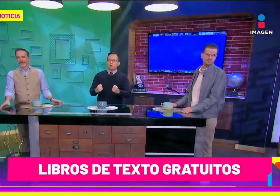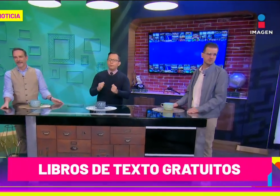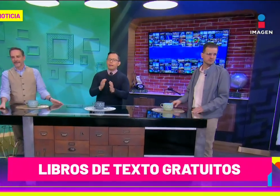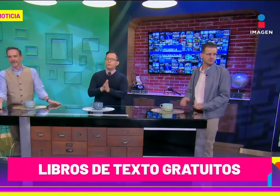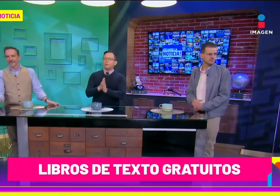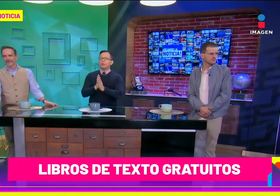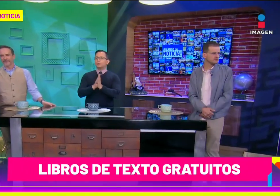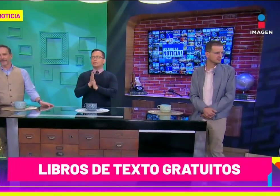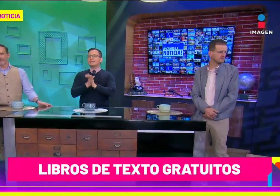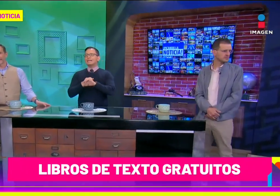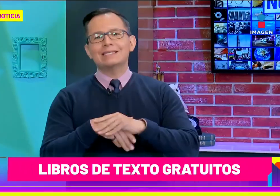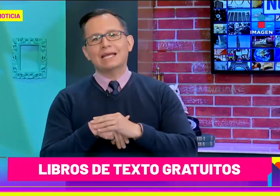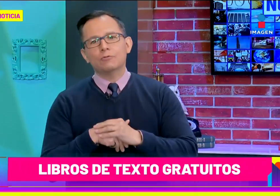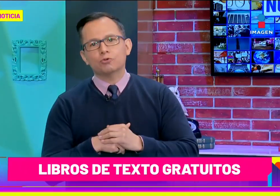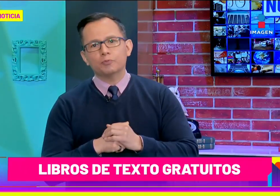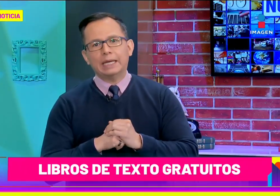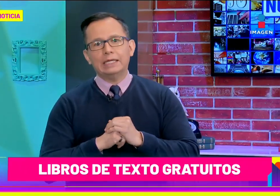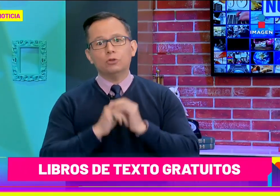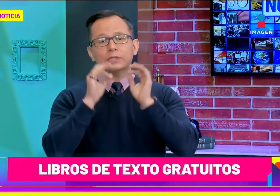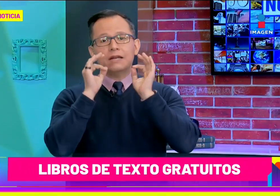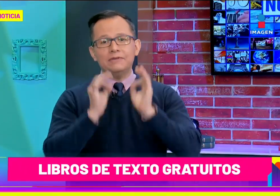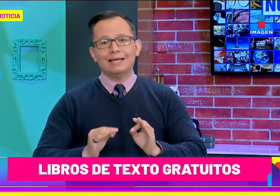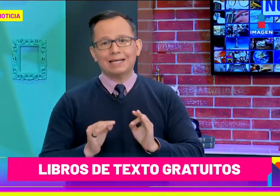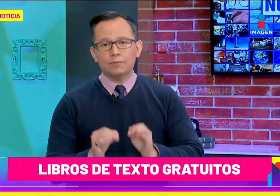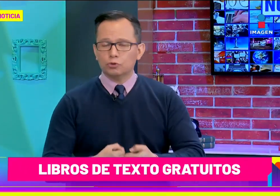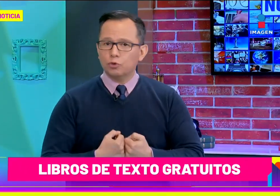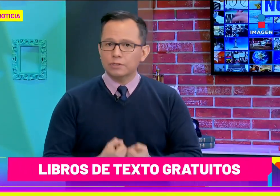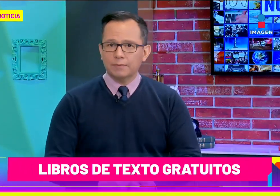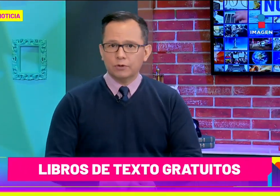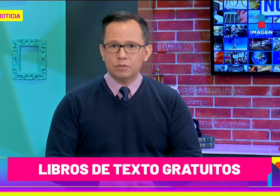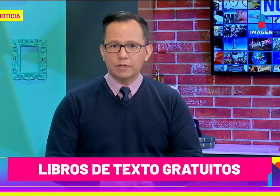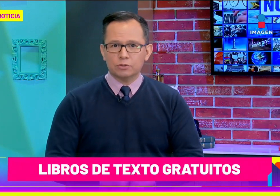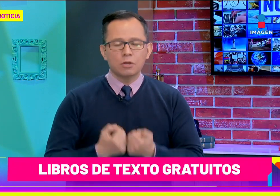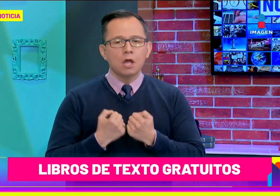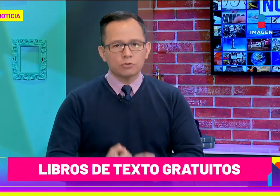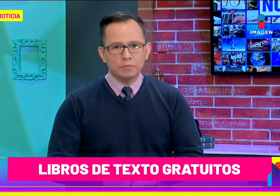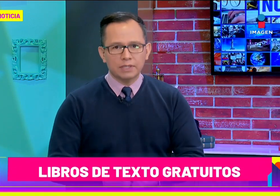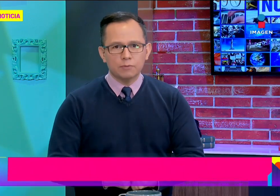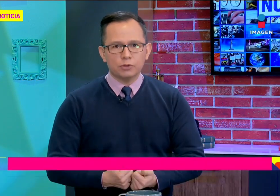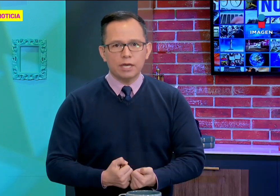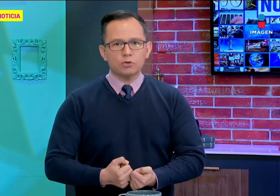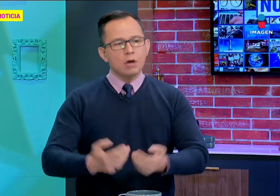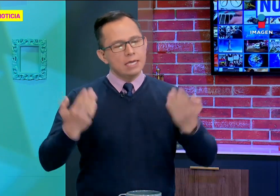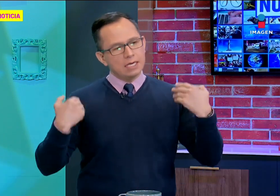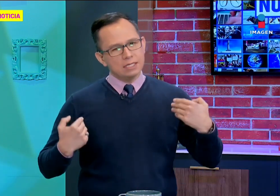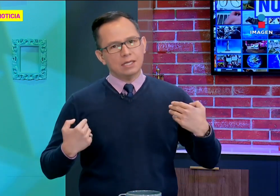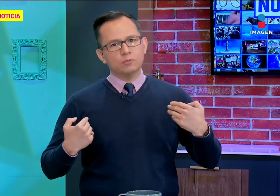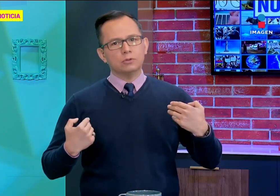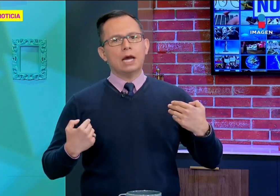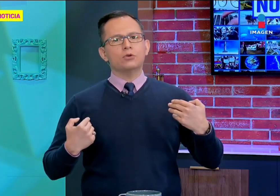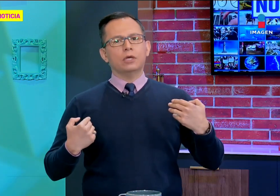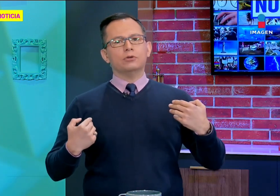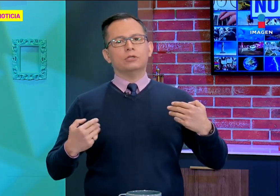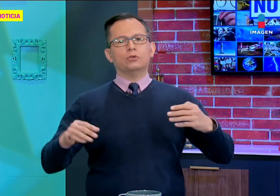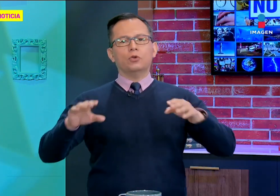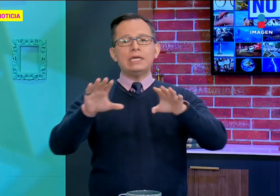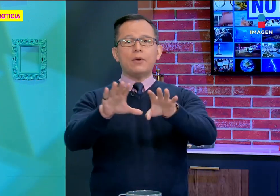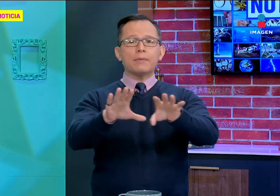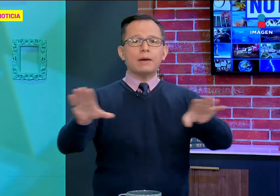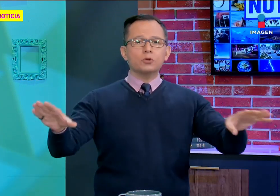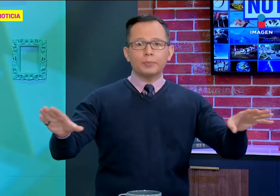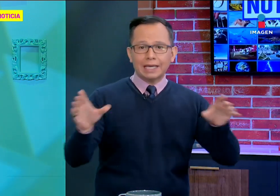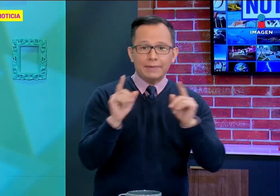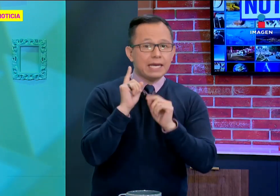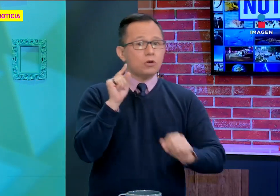lo mejor para poder potencializar a nuestros pequeñitos, que al fin y al cabo son nuestra mejor inversión. Los invitamos a eso y aquí estaremos ayudándoles en todo. Y